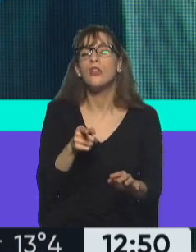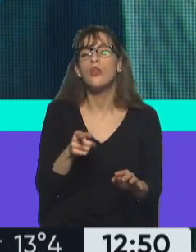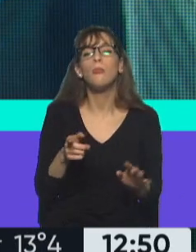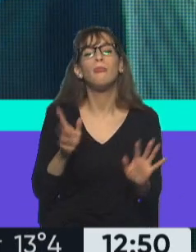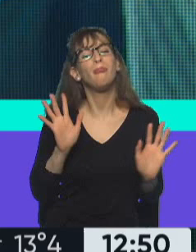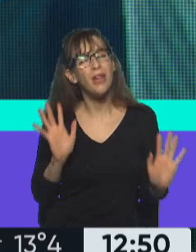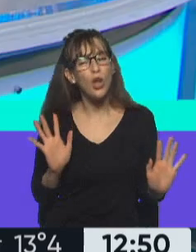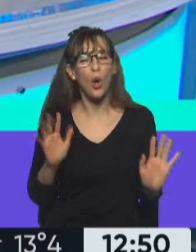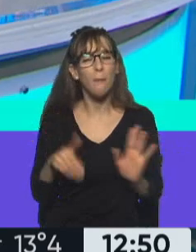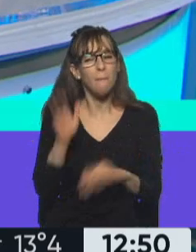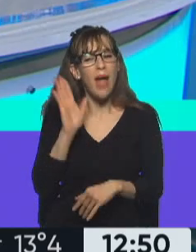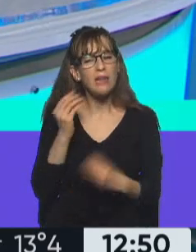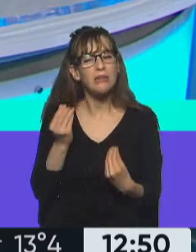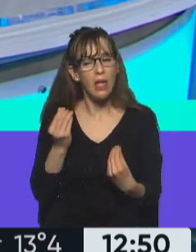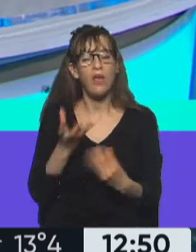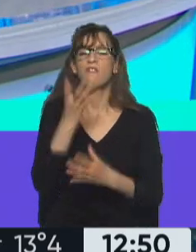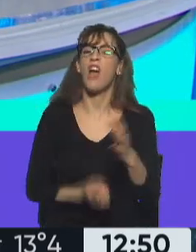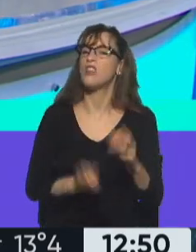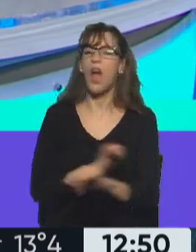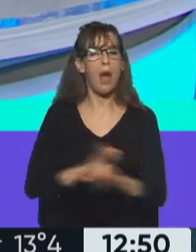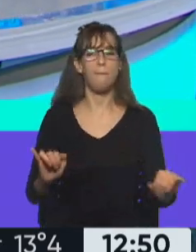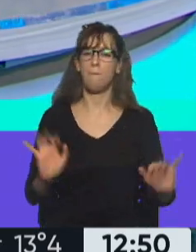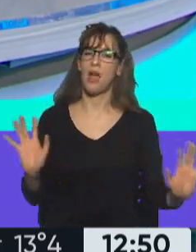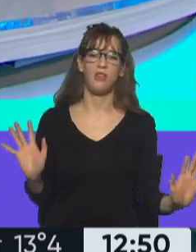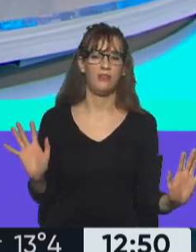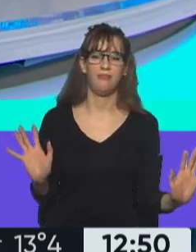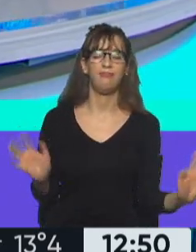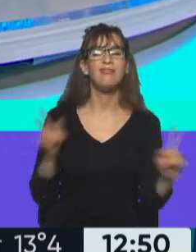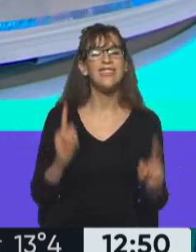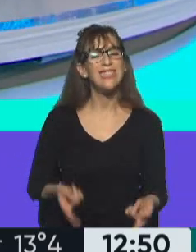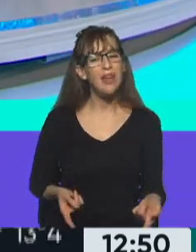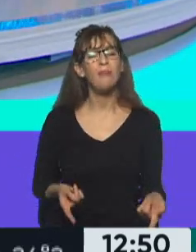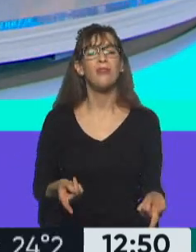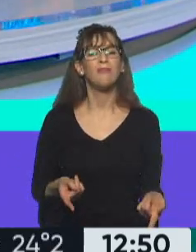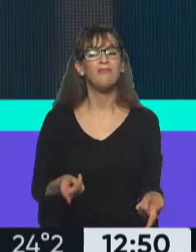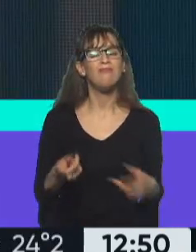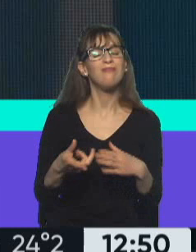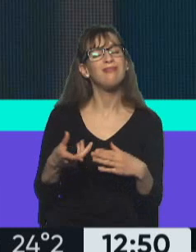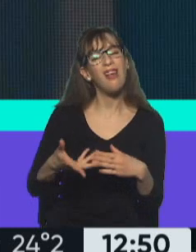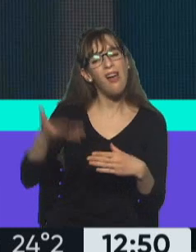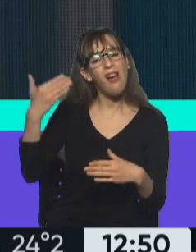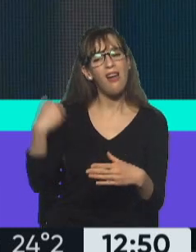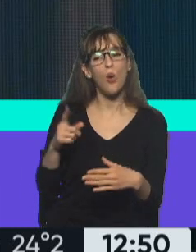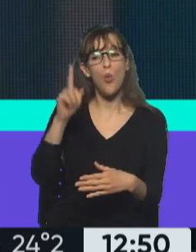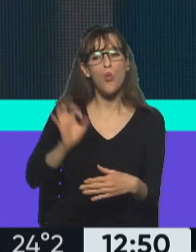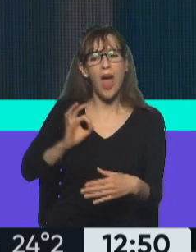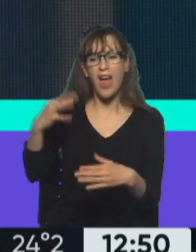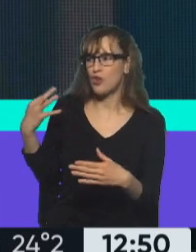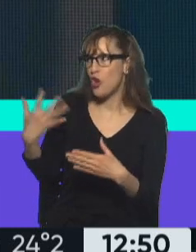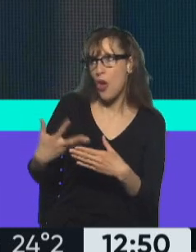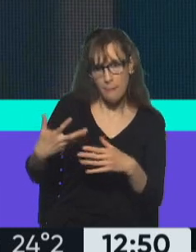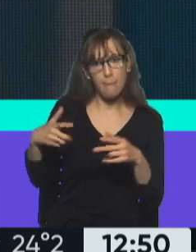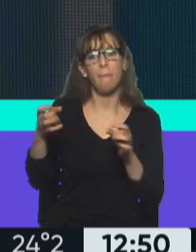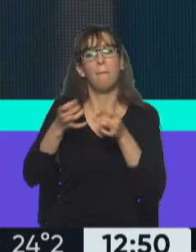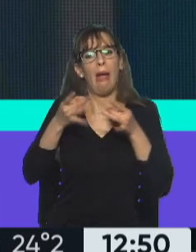campo primero que nada por errores de campaña y segundo porque estábamos paga estaban pagando el costo del desgaste producido por un año de pandemia de contra la